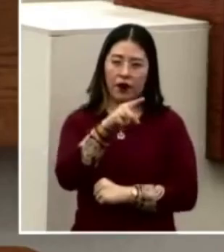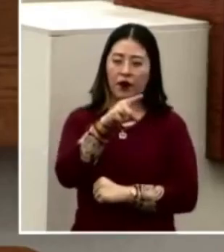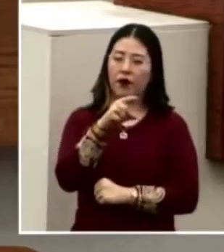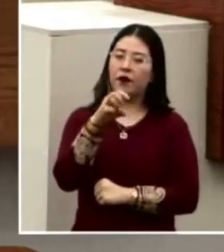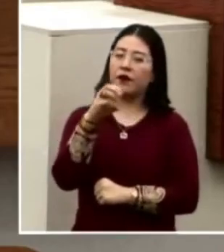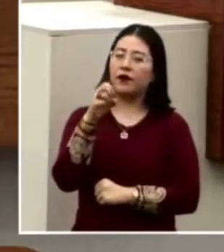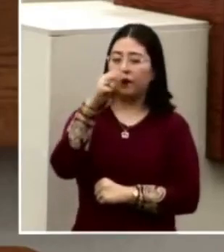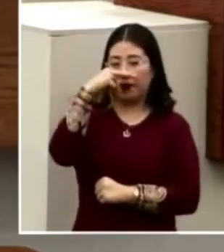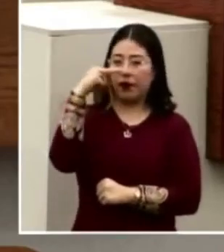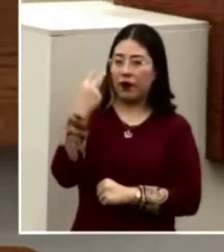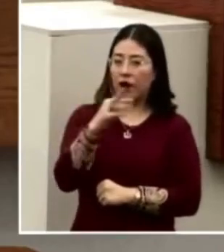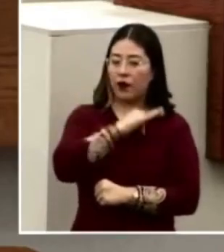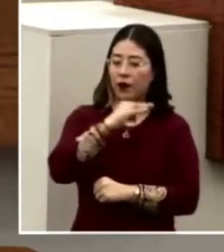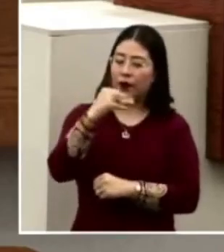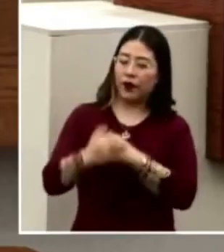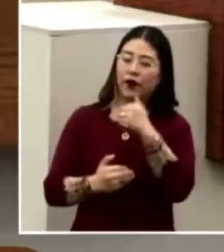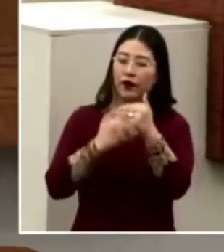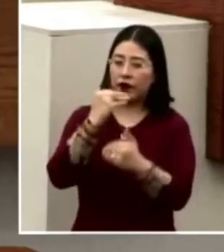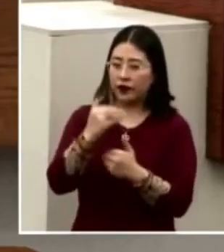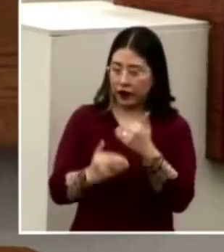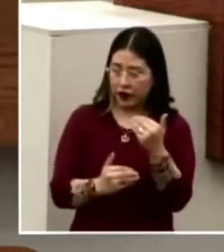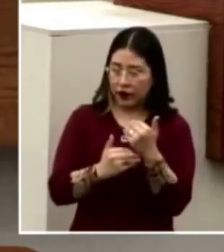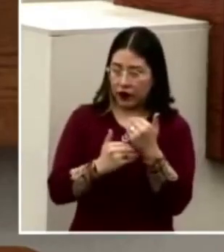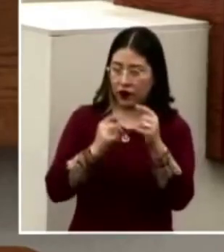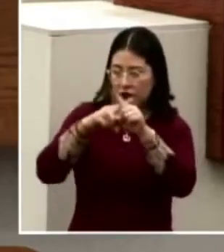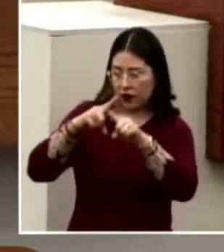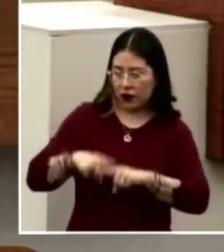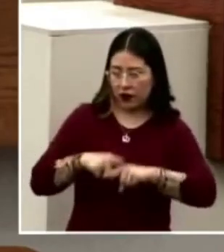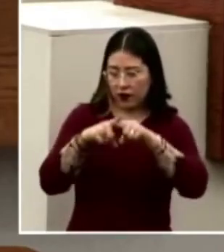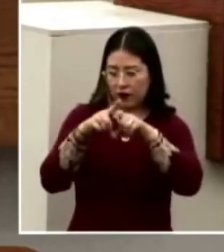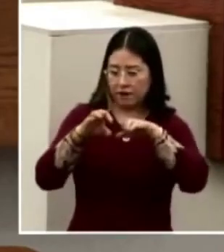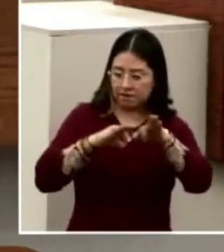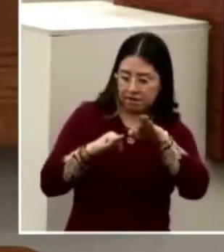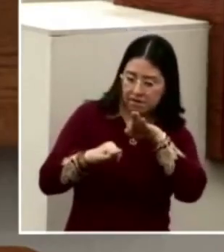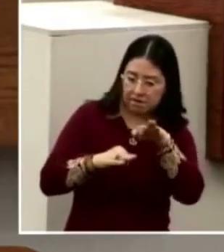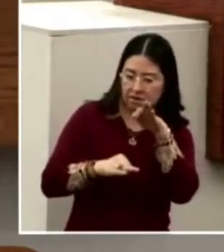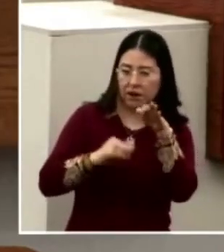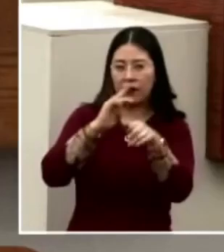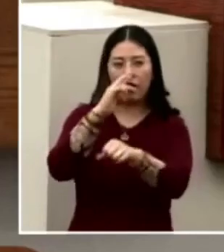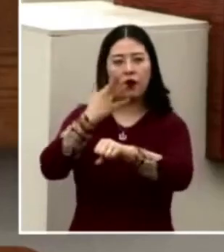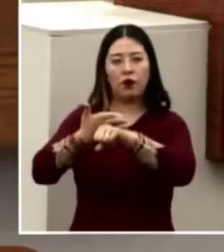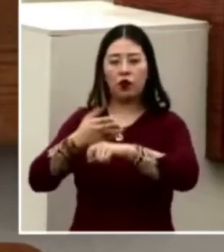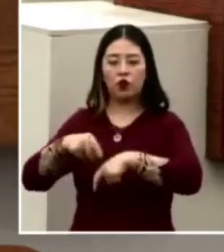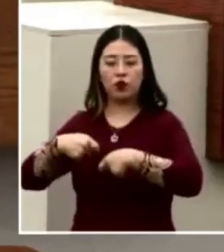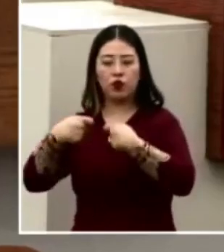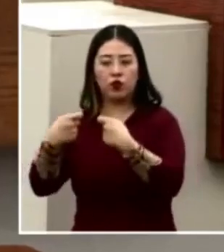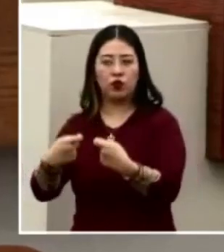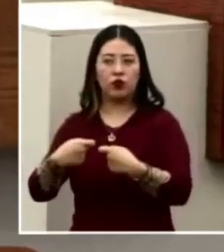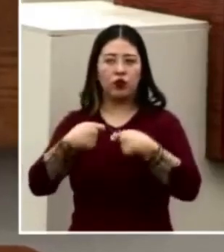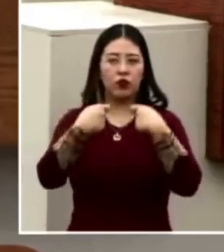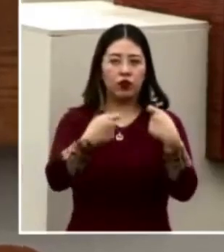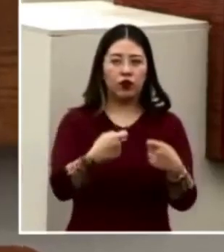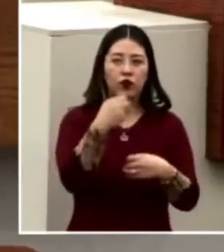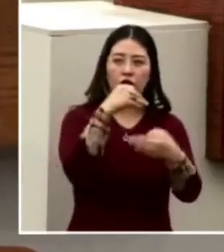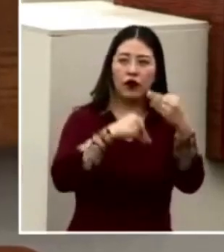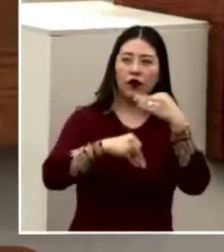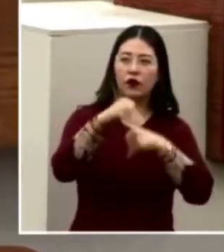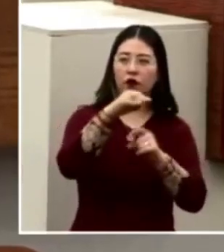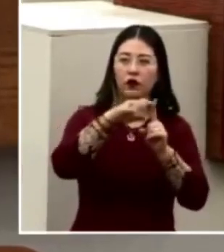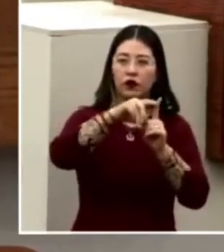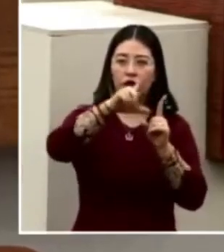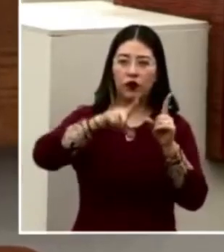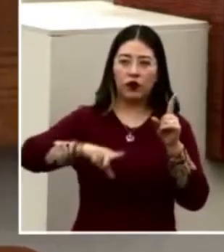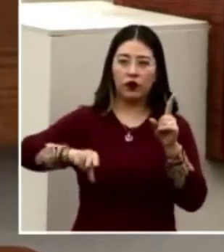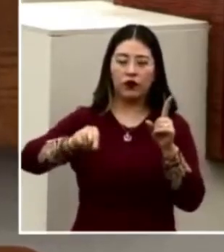prestar servicios o tareas, desempeñar tareas de seguridad pública en todo el territorio